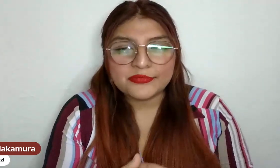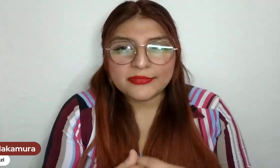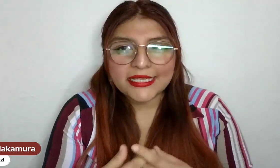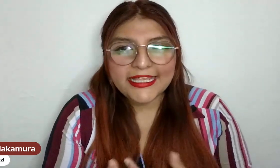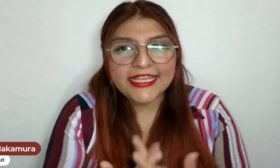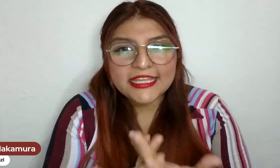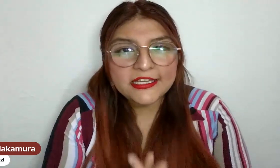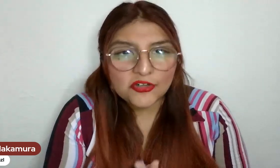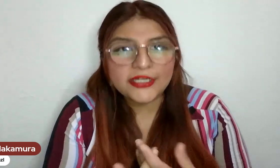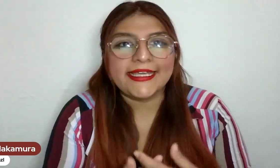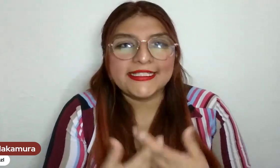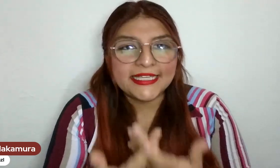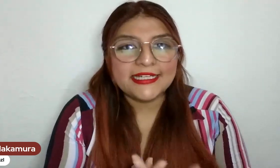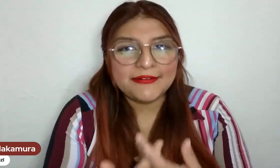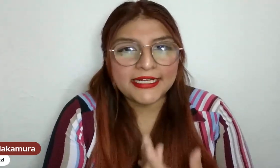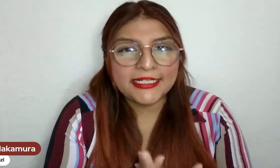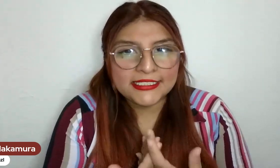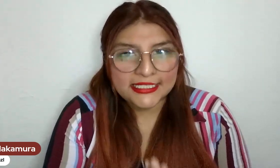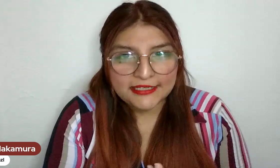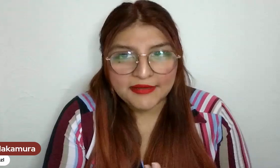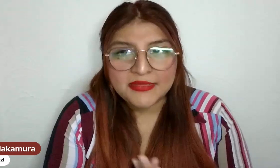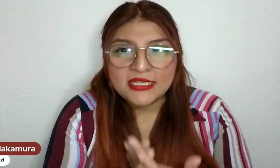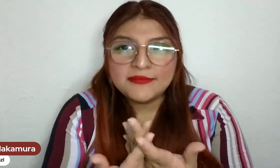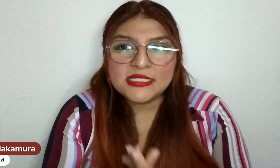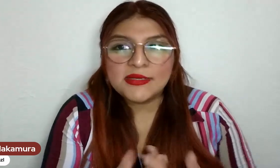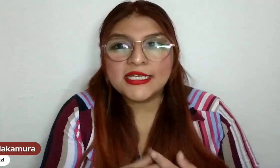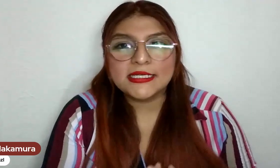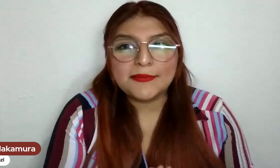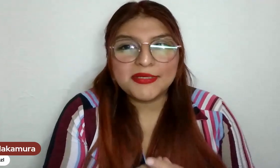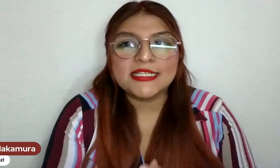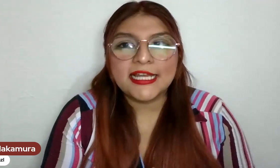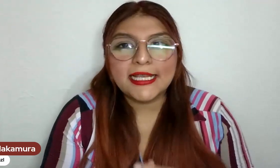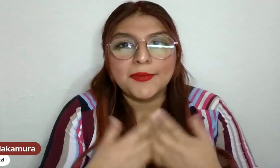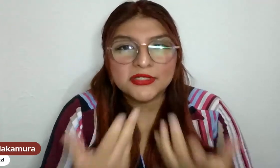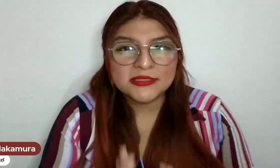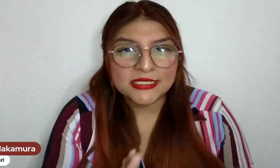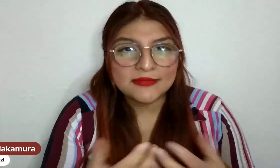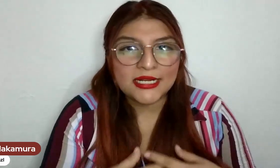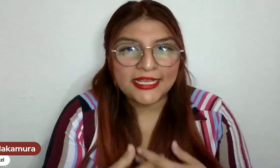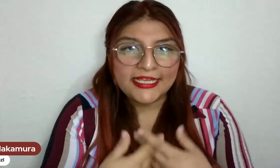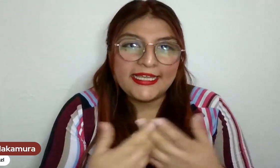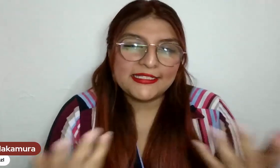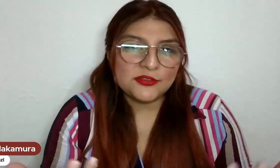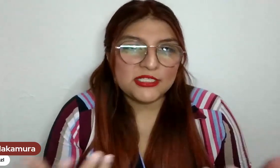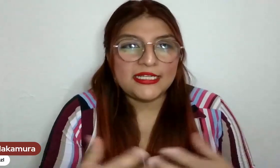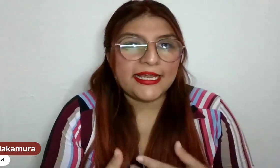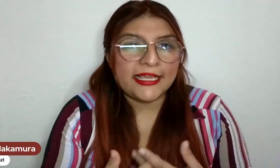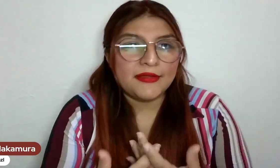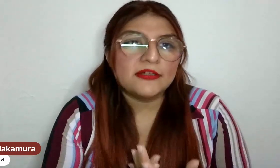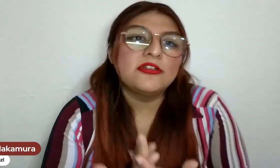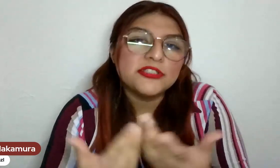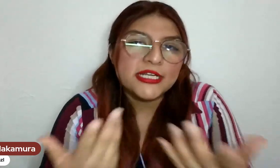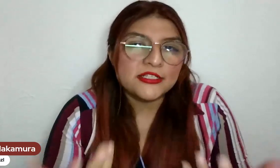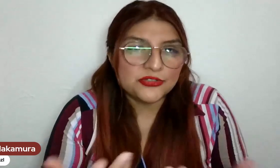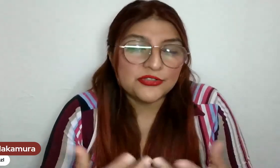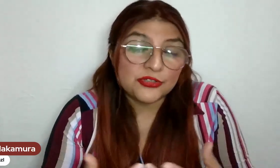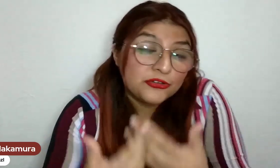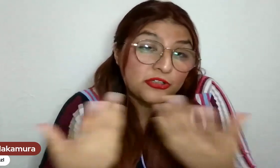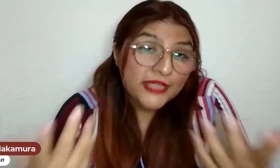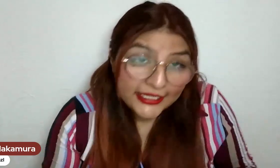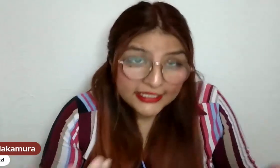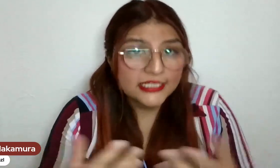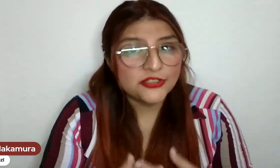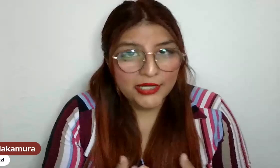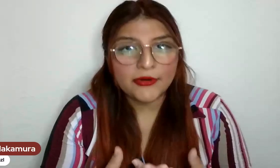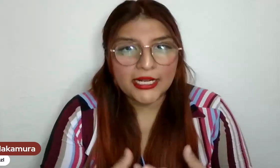periodistas y dijo que ya trabaja en la iniciativa misma que será presentada la próxima semana esto tendría que ver con los derechos